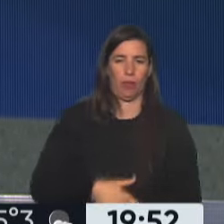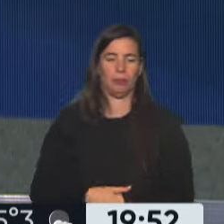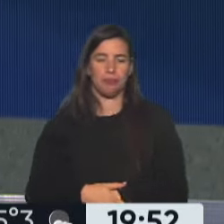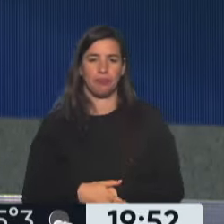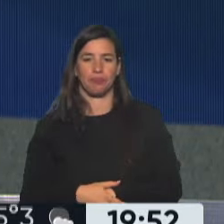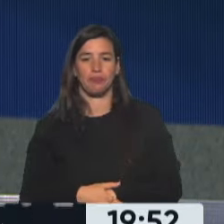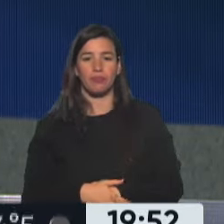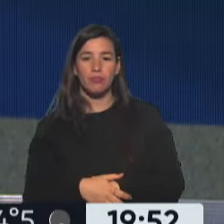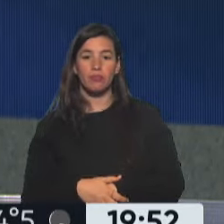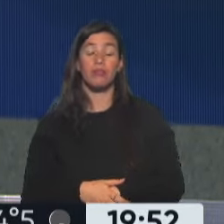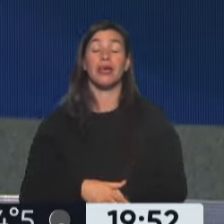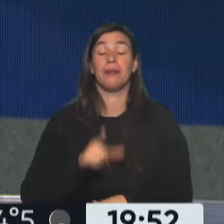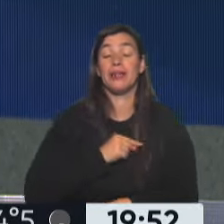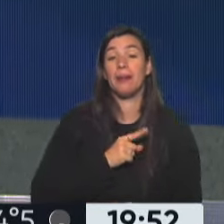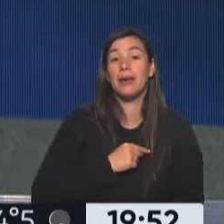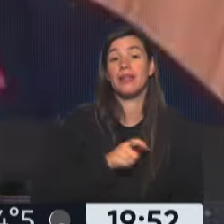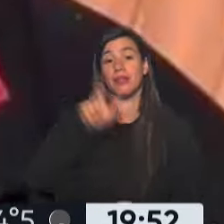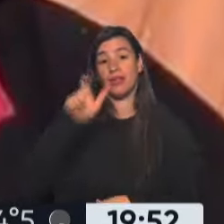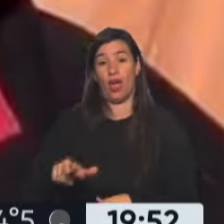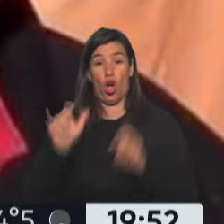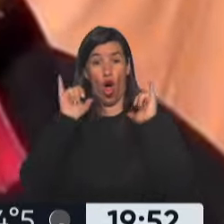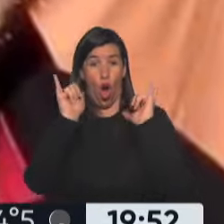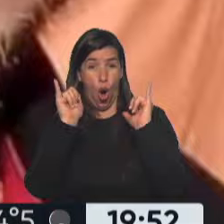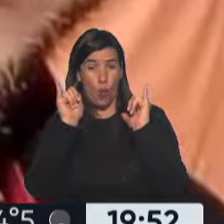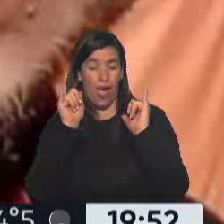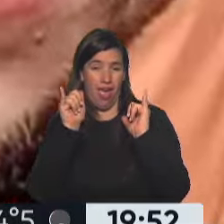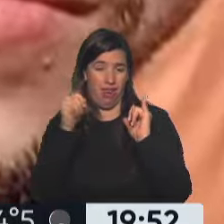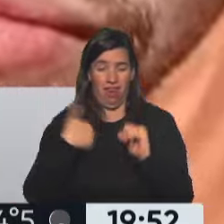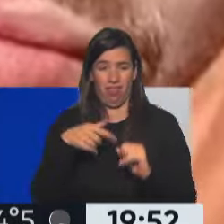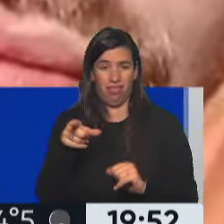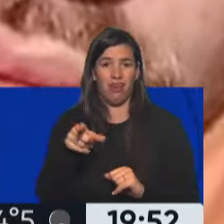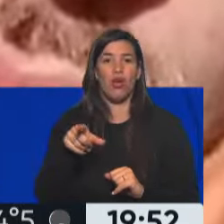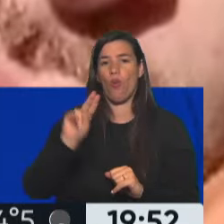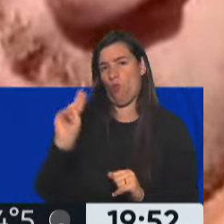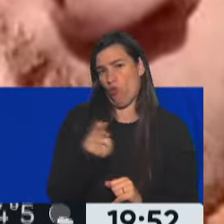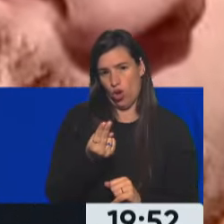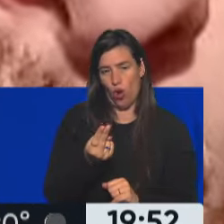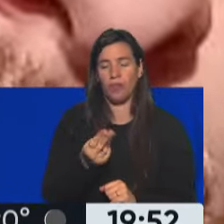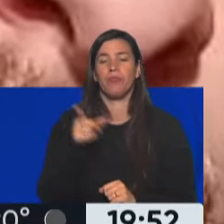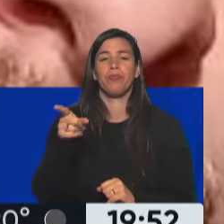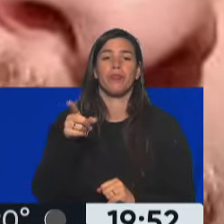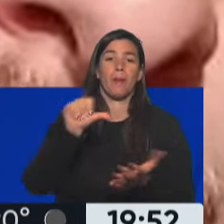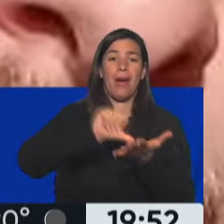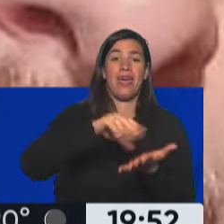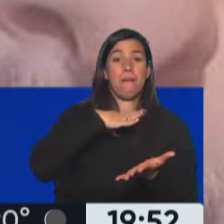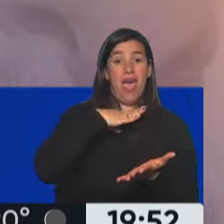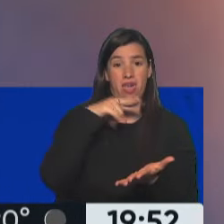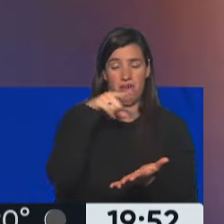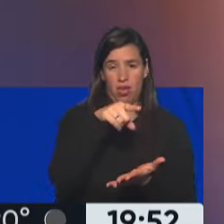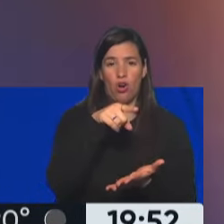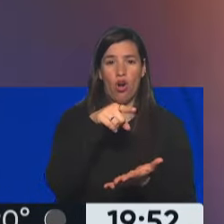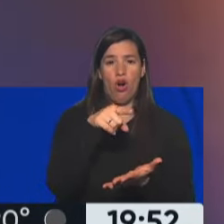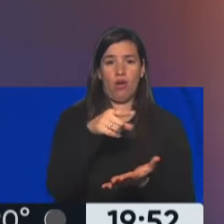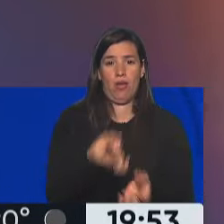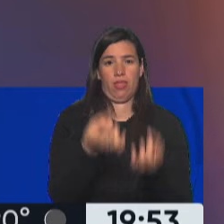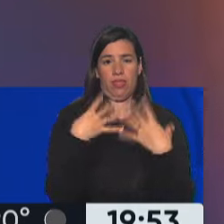Lamentablemente falleció el joven argentino que había contraído viruela del mono en México. Se trata de Santiago Molina, tenía